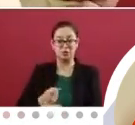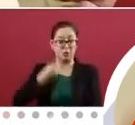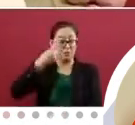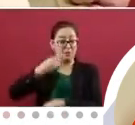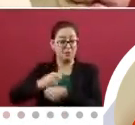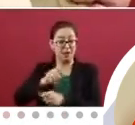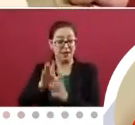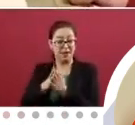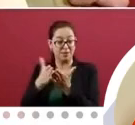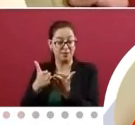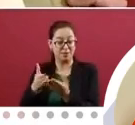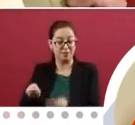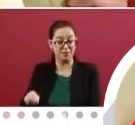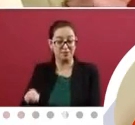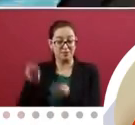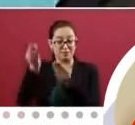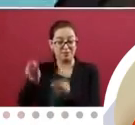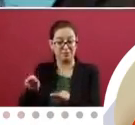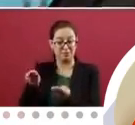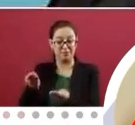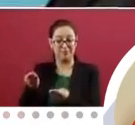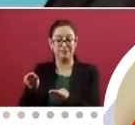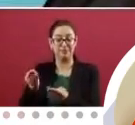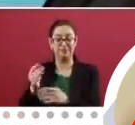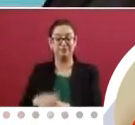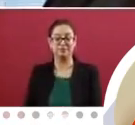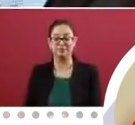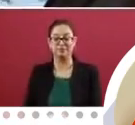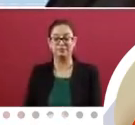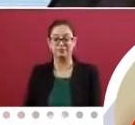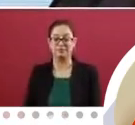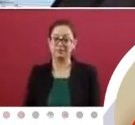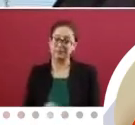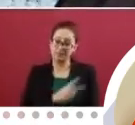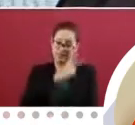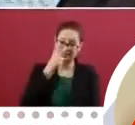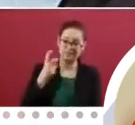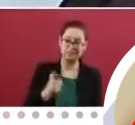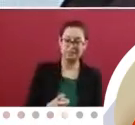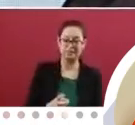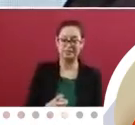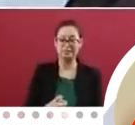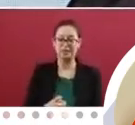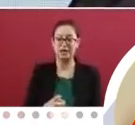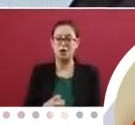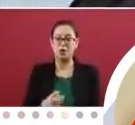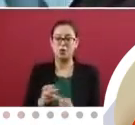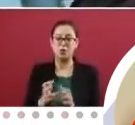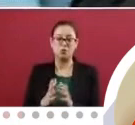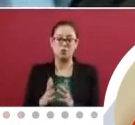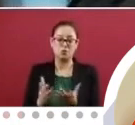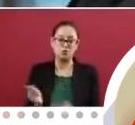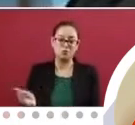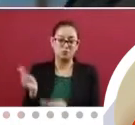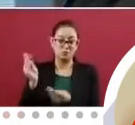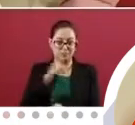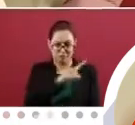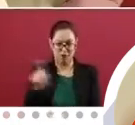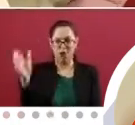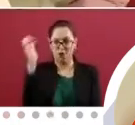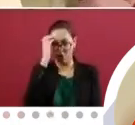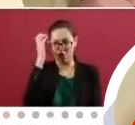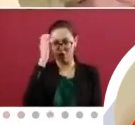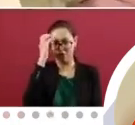que efectivamente había ganado la licitación, pues cambió el discurso a que iba a cancelar el